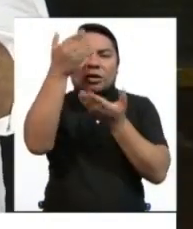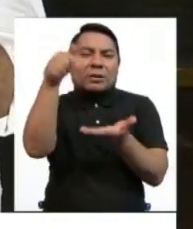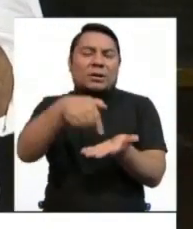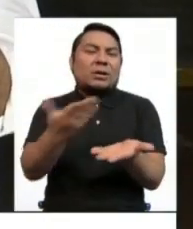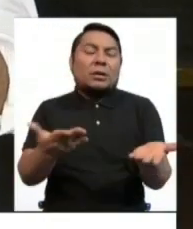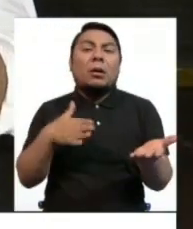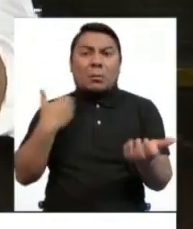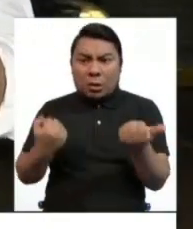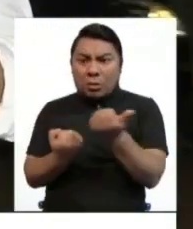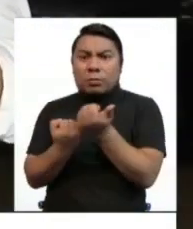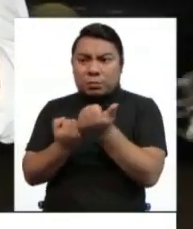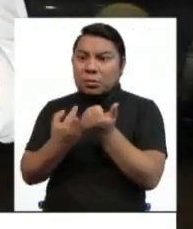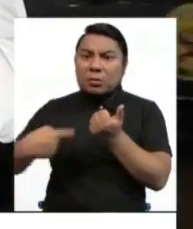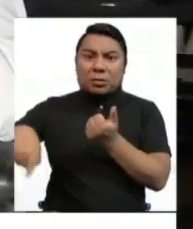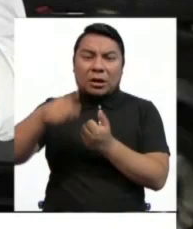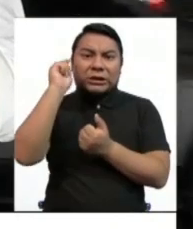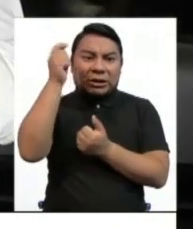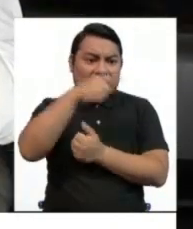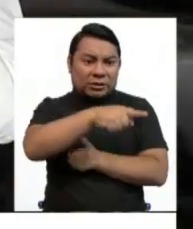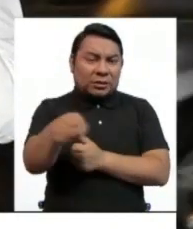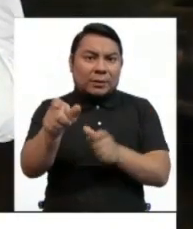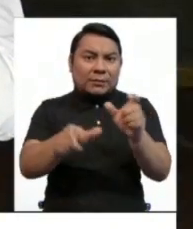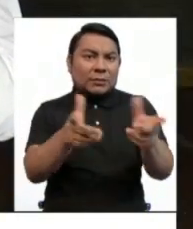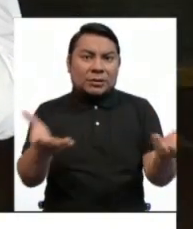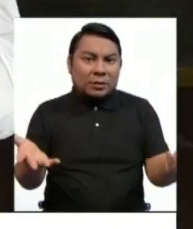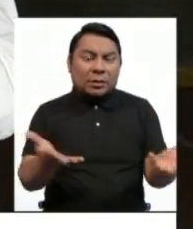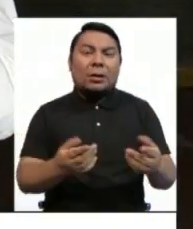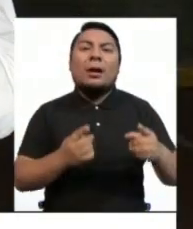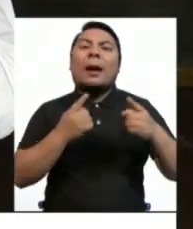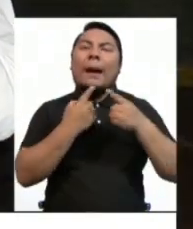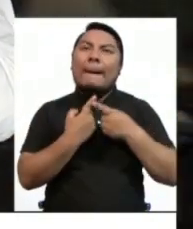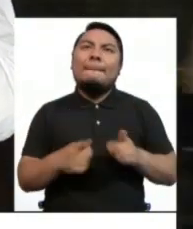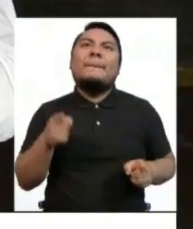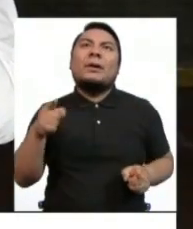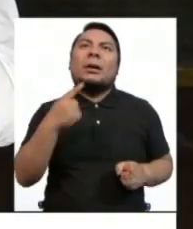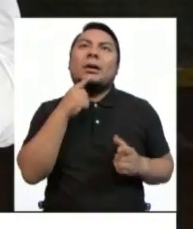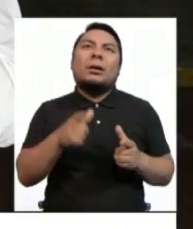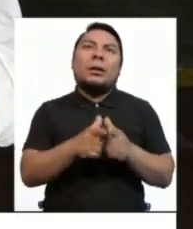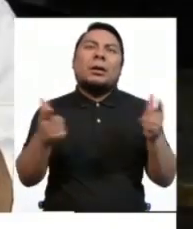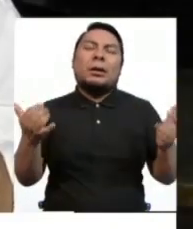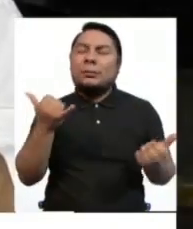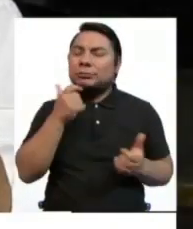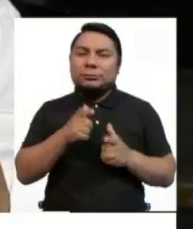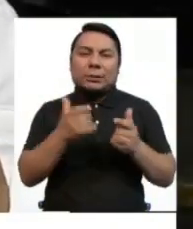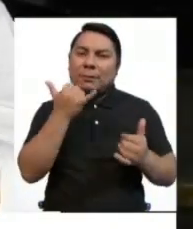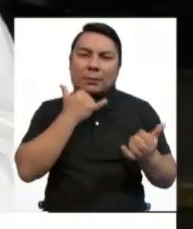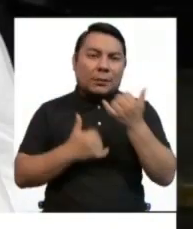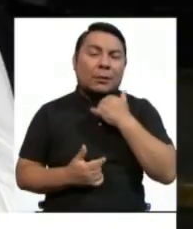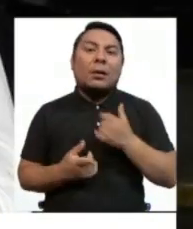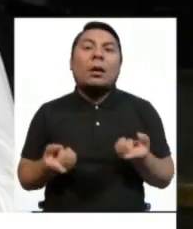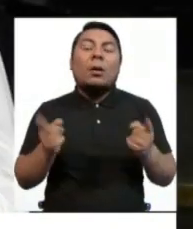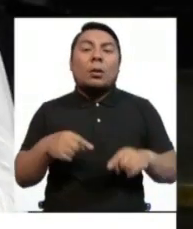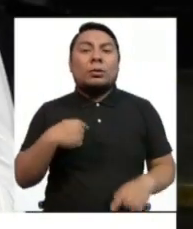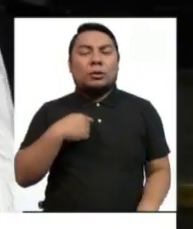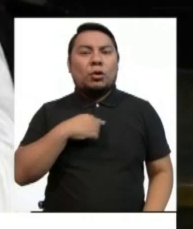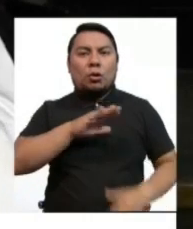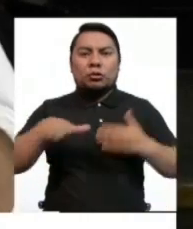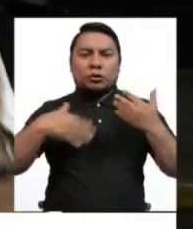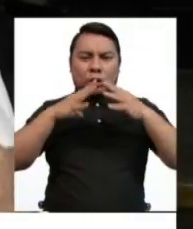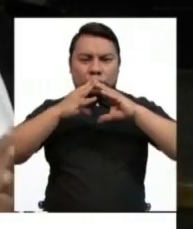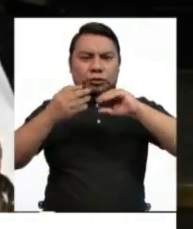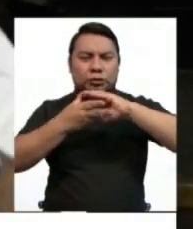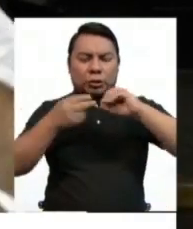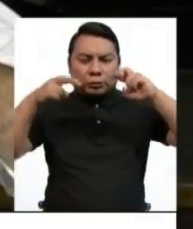ser corroborada por fuentes. Estamos en una situación realmente escandalosa, donde una organización de